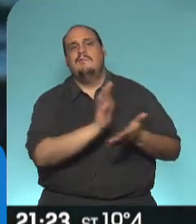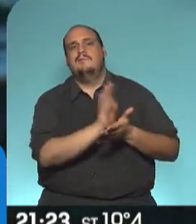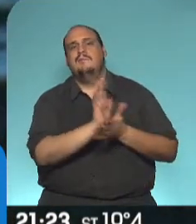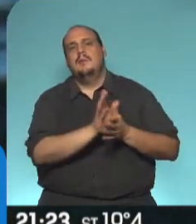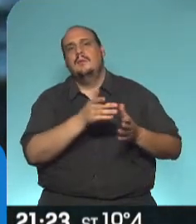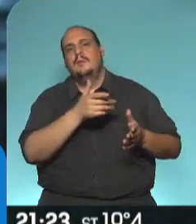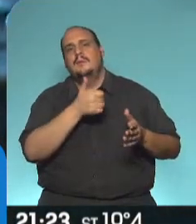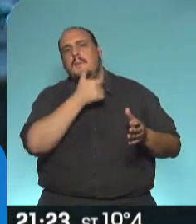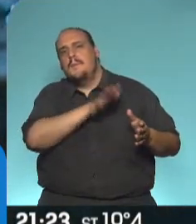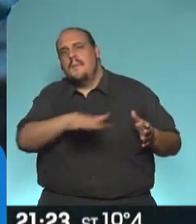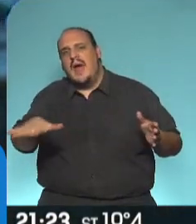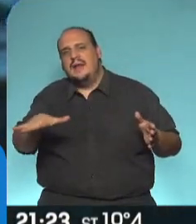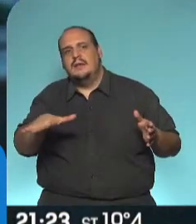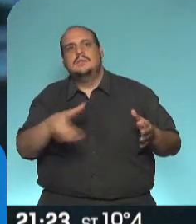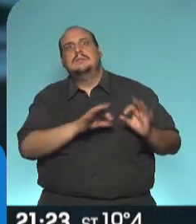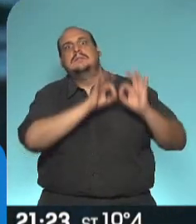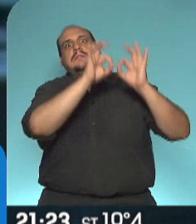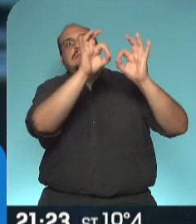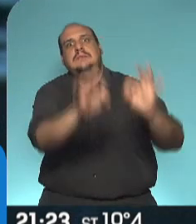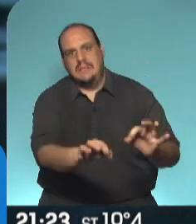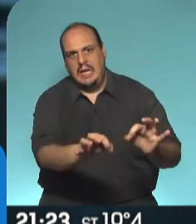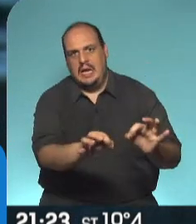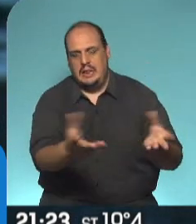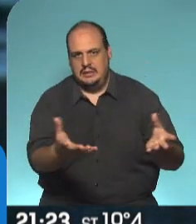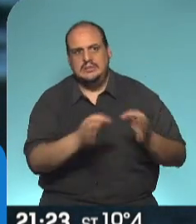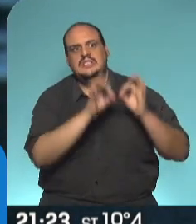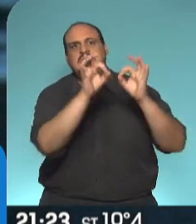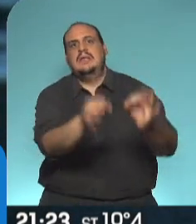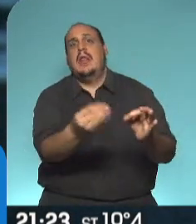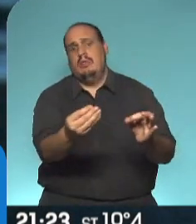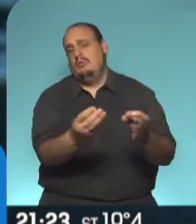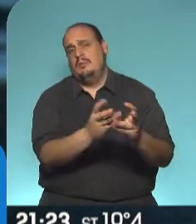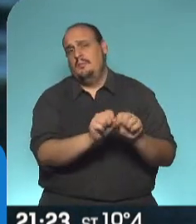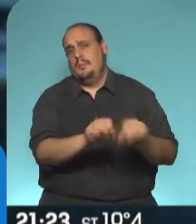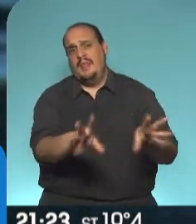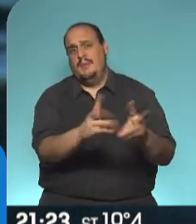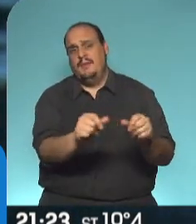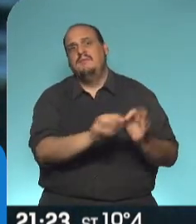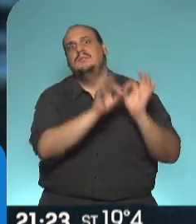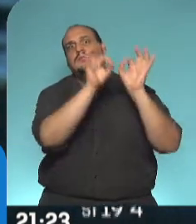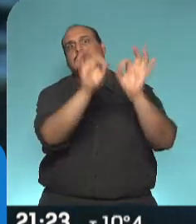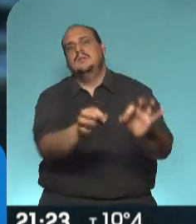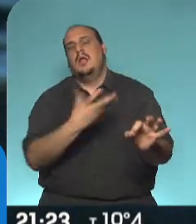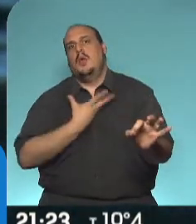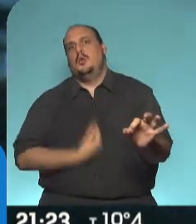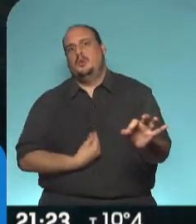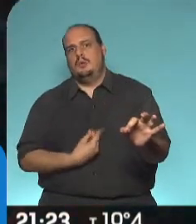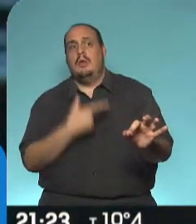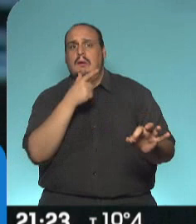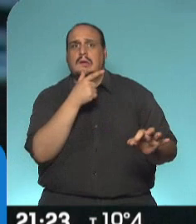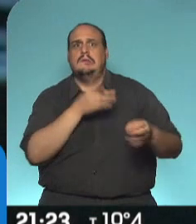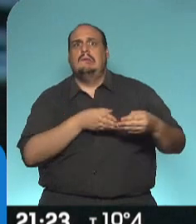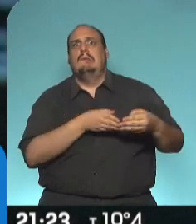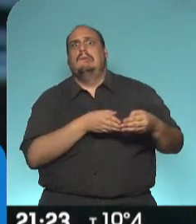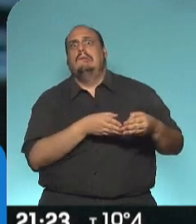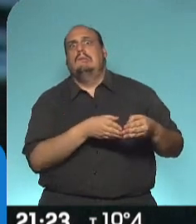nos parece que es muy gráfica y que tiene que ver con que el día después cuando esto con esto pase porque a veces pareciera que se hace largo y que nunca va a